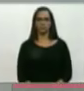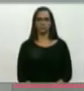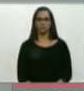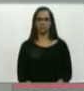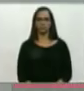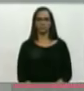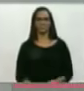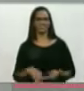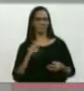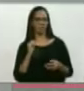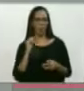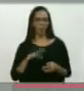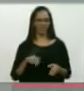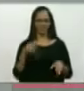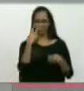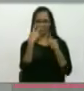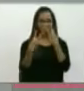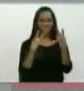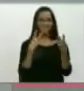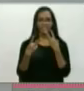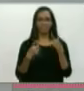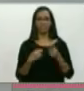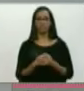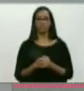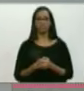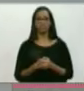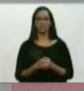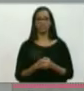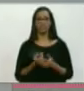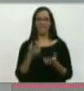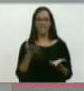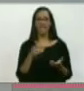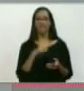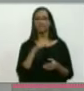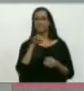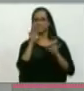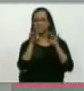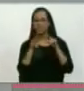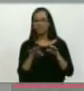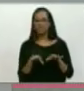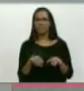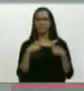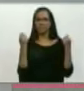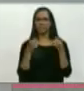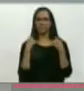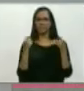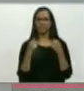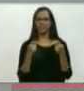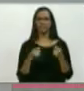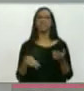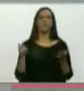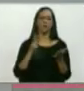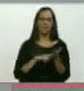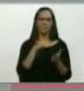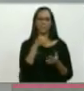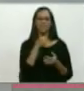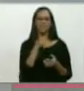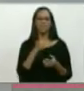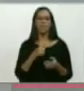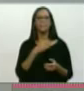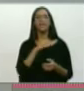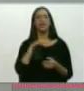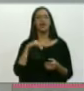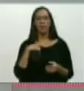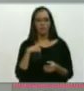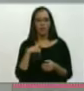¿Qué tal, Ponele Videntes? Ricardo Roa, editorialista de Clarín, dice que volvió el periodismo militante a